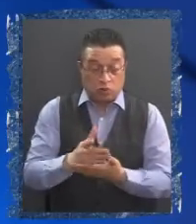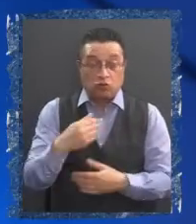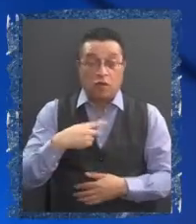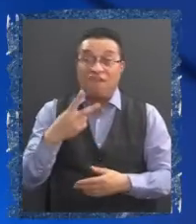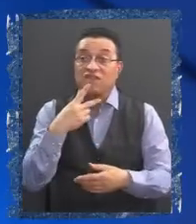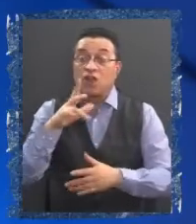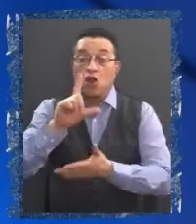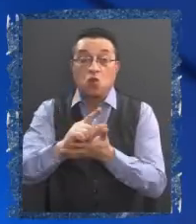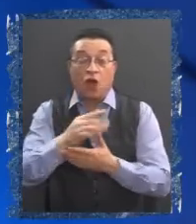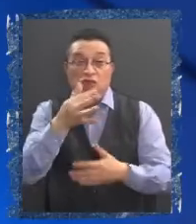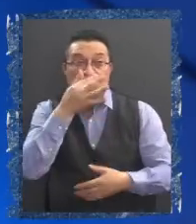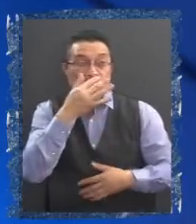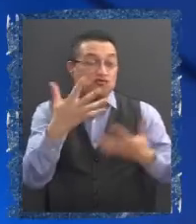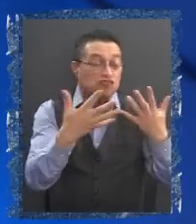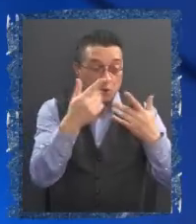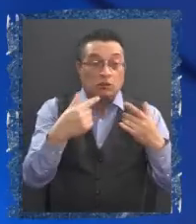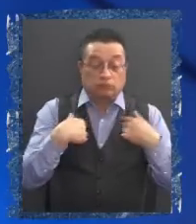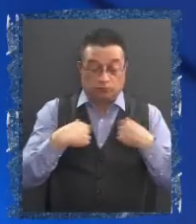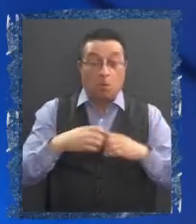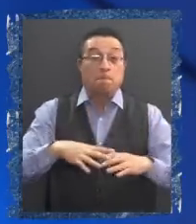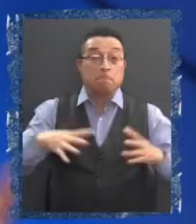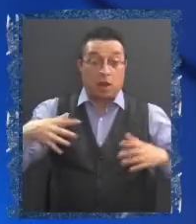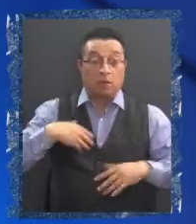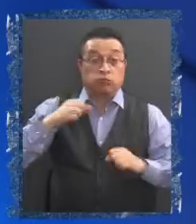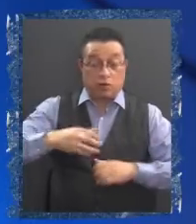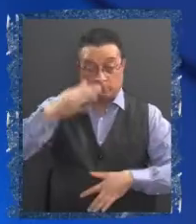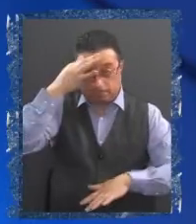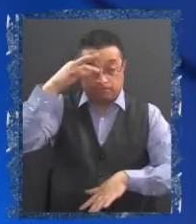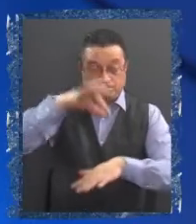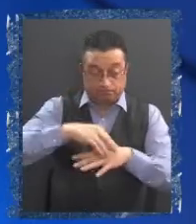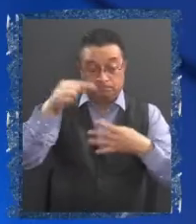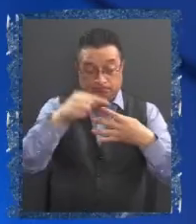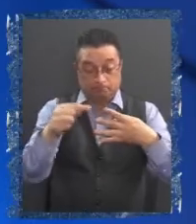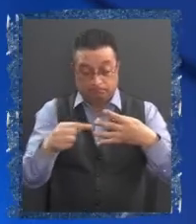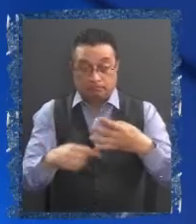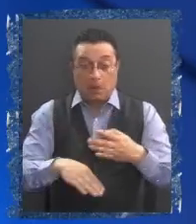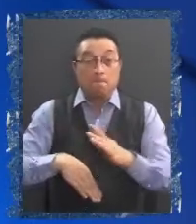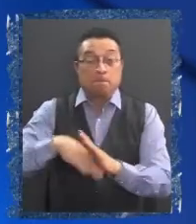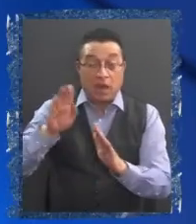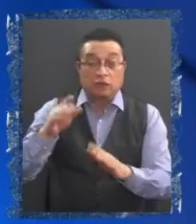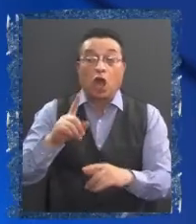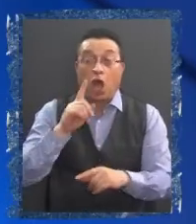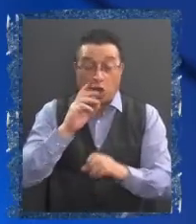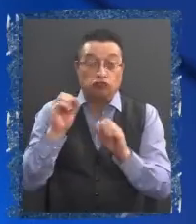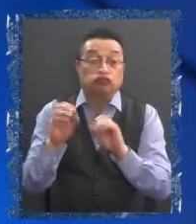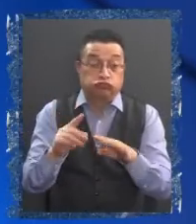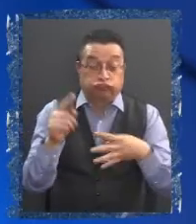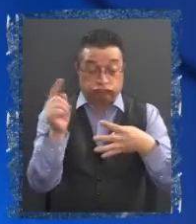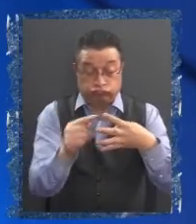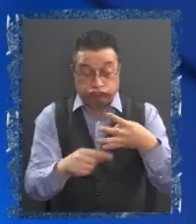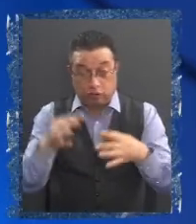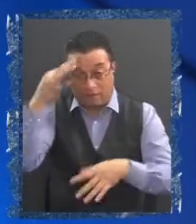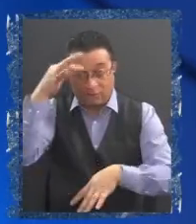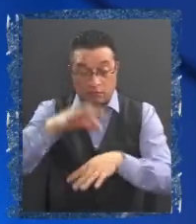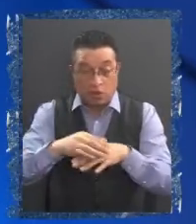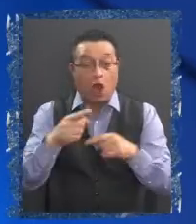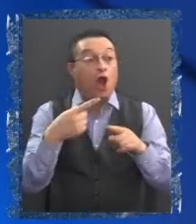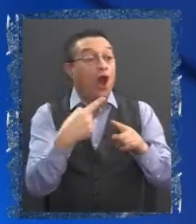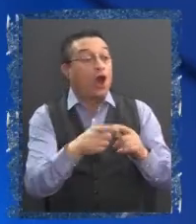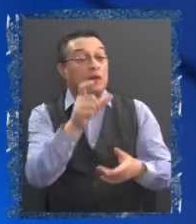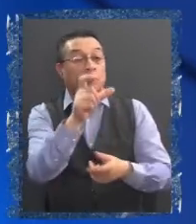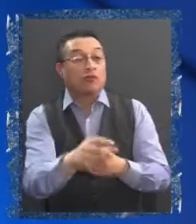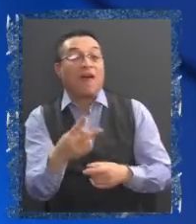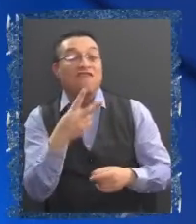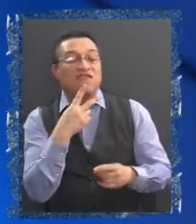contaminado, claramente yo tengo muchas más posibilidades de tener ciertas enfermedades, de hecho, un montón de enfermedades, que una persona que tiene un